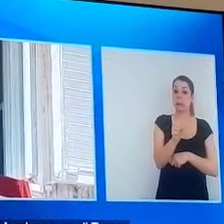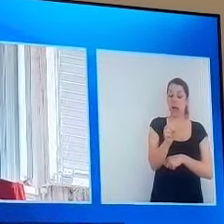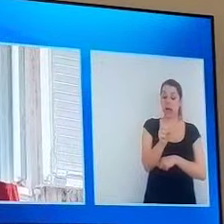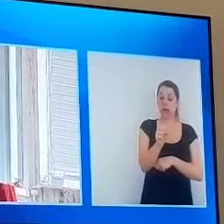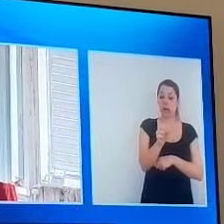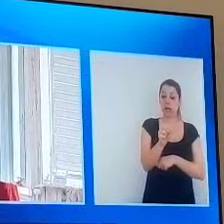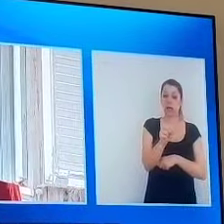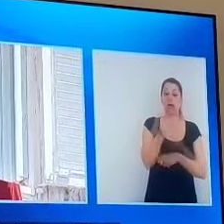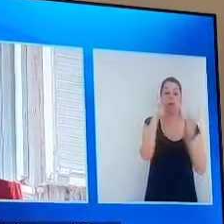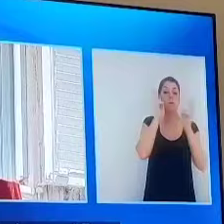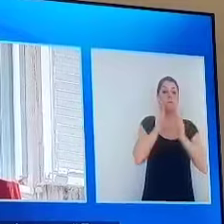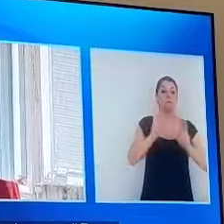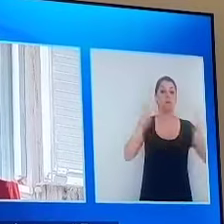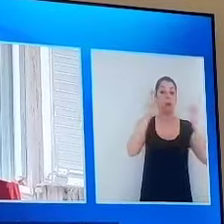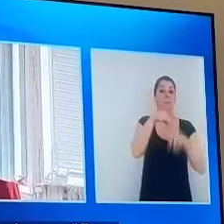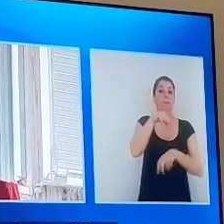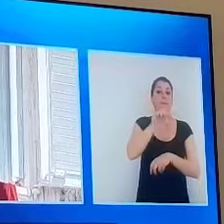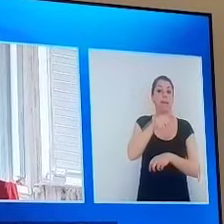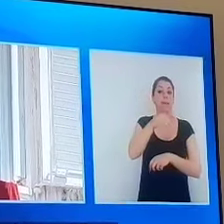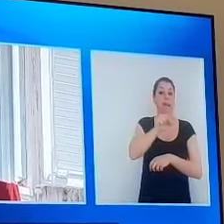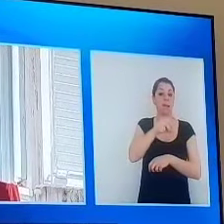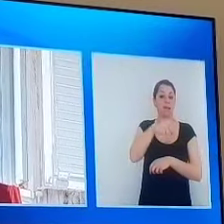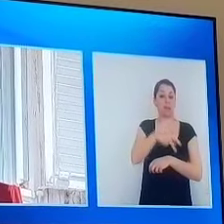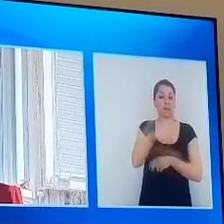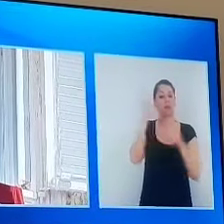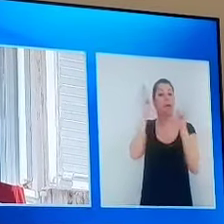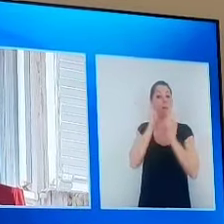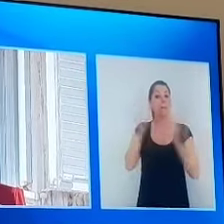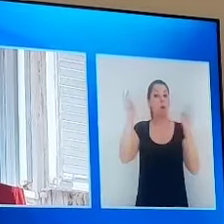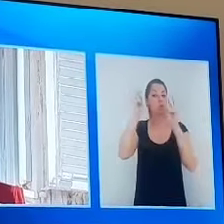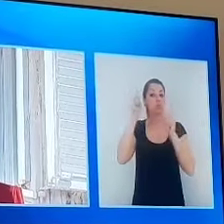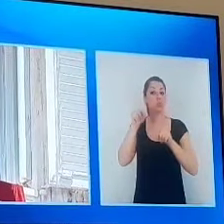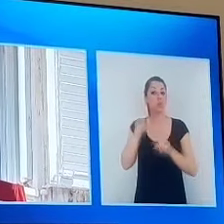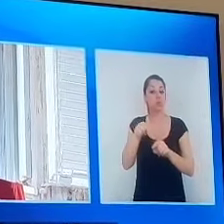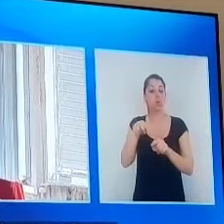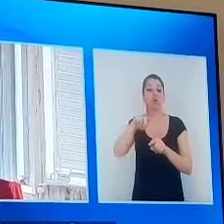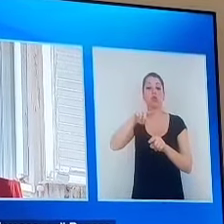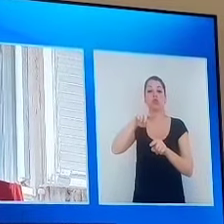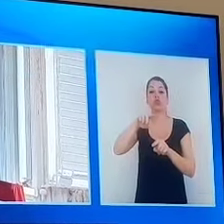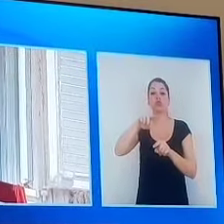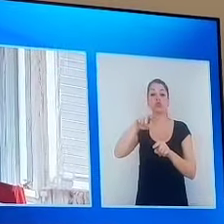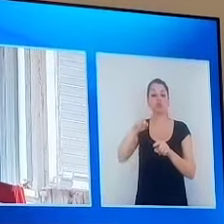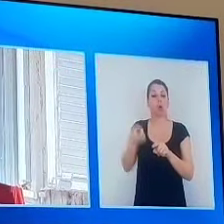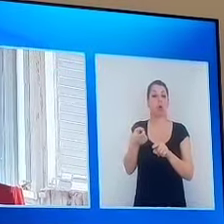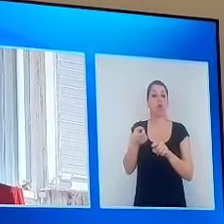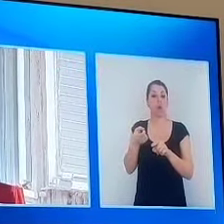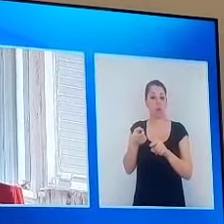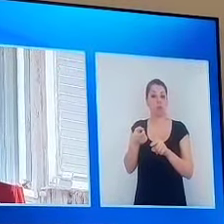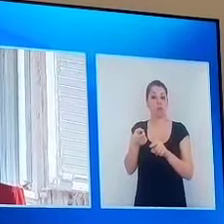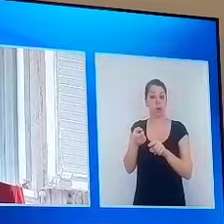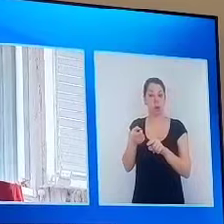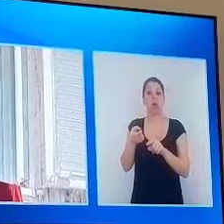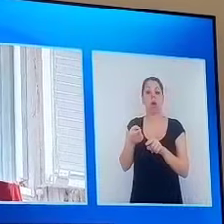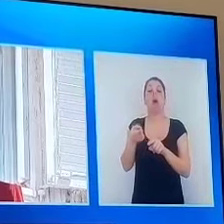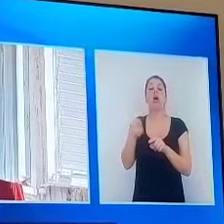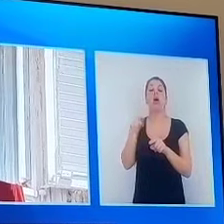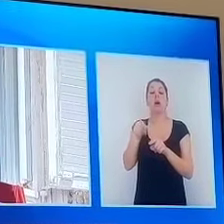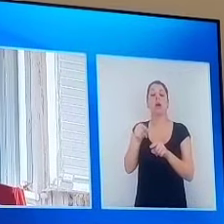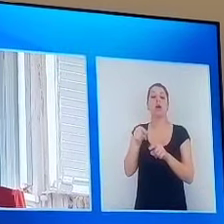Archivéscovo de Pená, Monseñor Chou Sao Jean, Véscovo de Hong Kong,